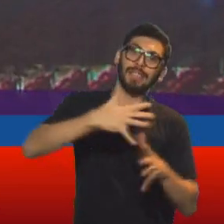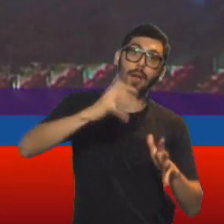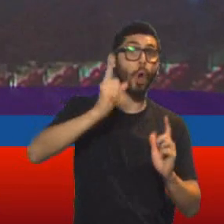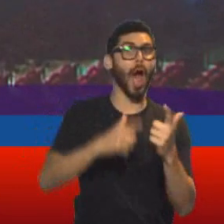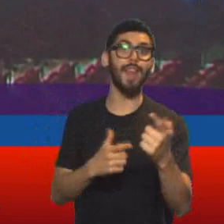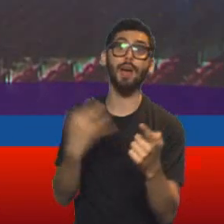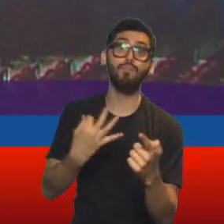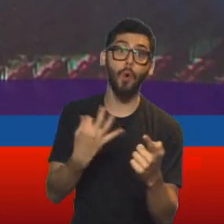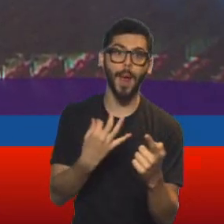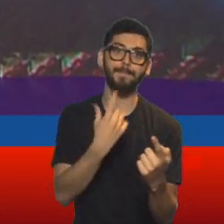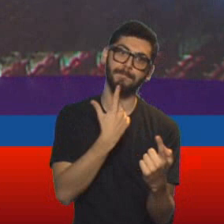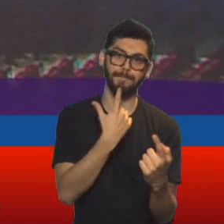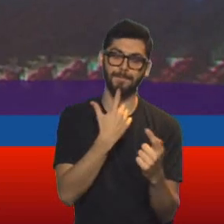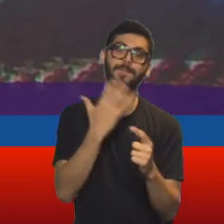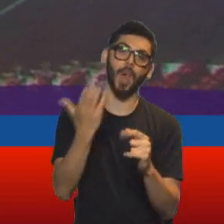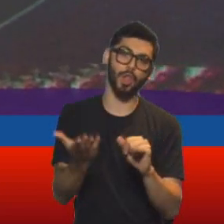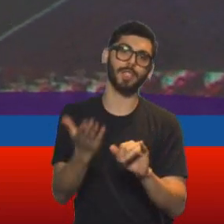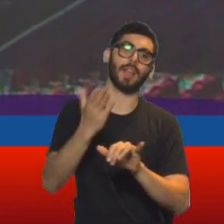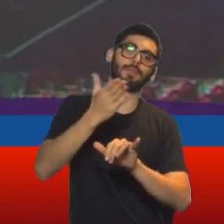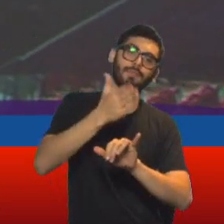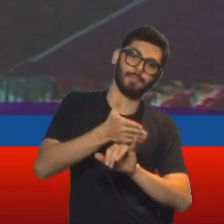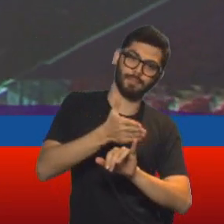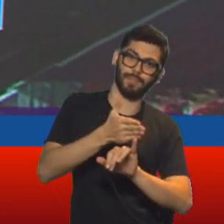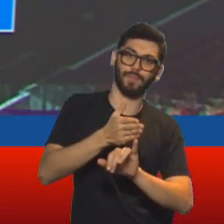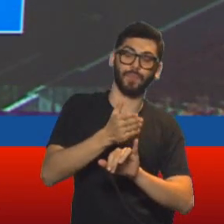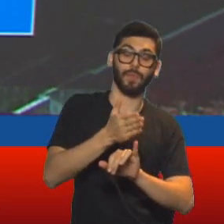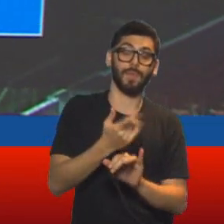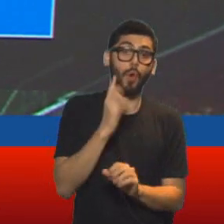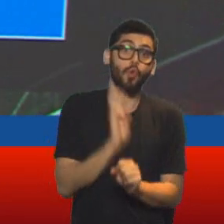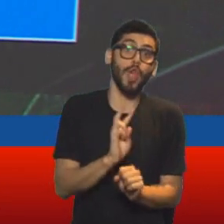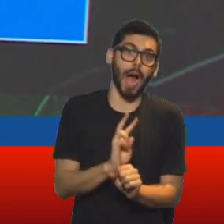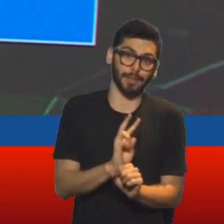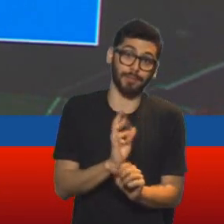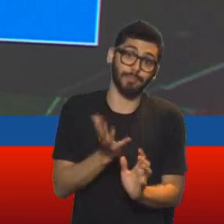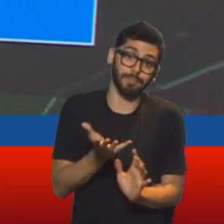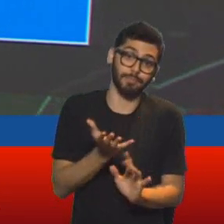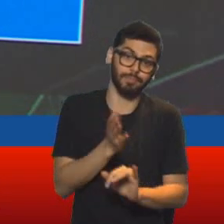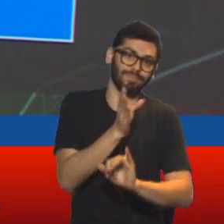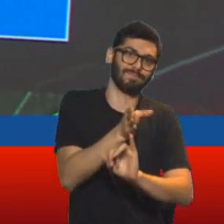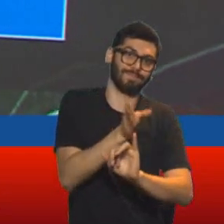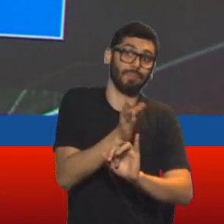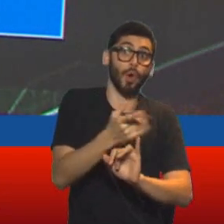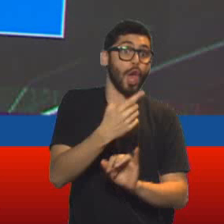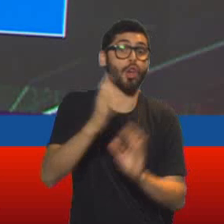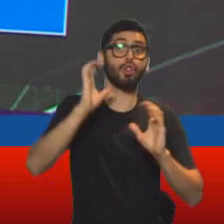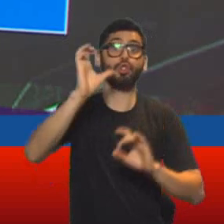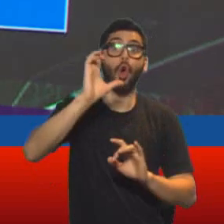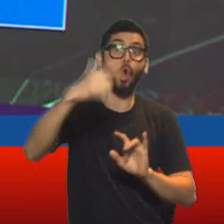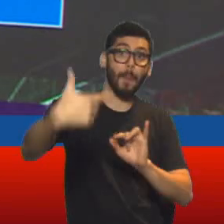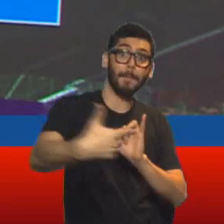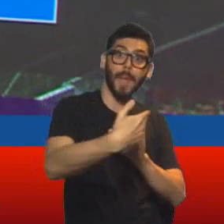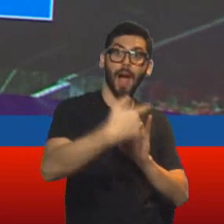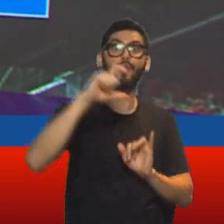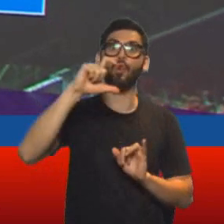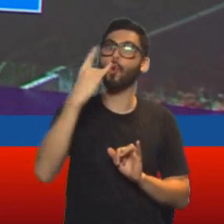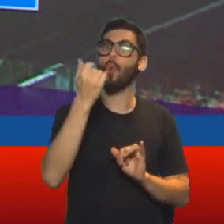quién hay que parar? Justamente a ese sector donde ataca Colombia con Cuadrado,